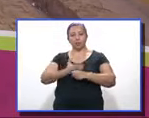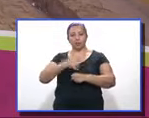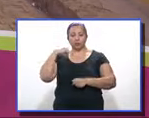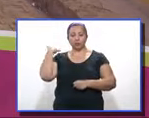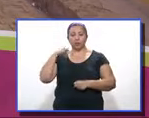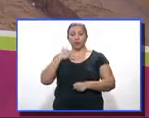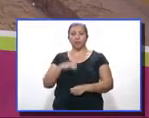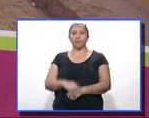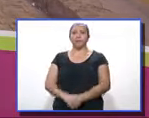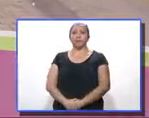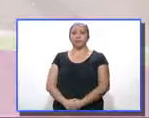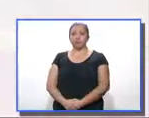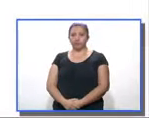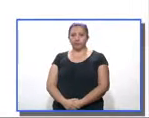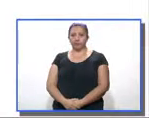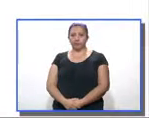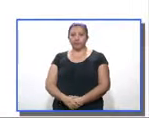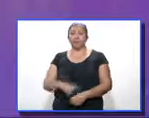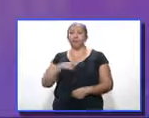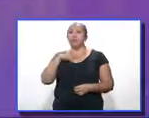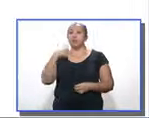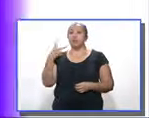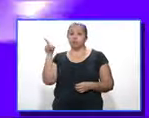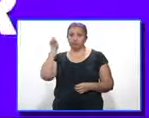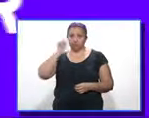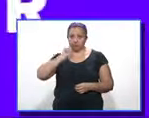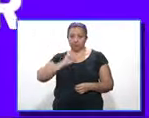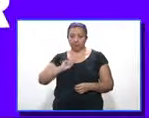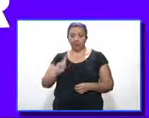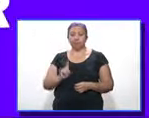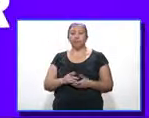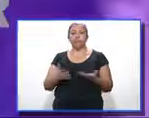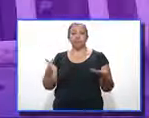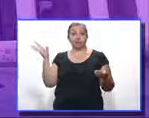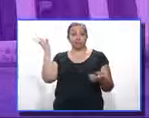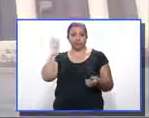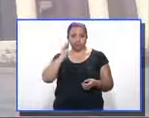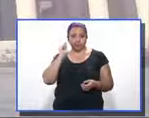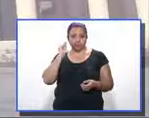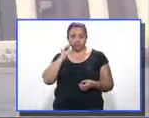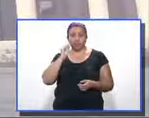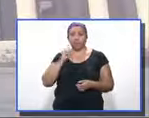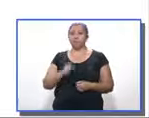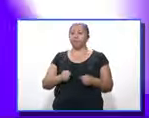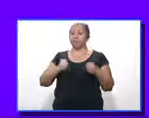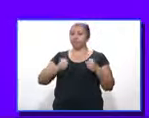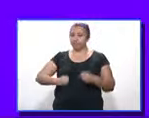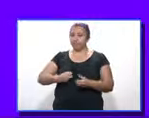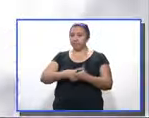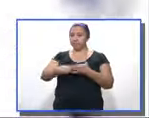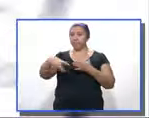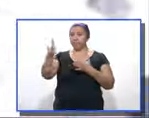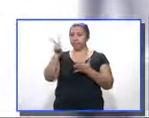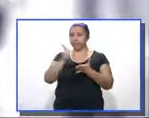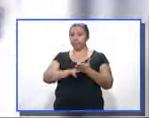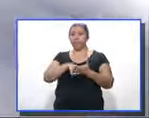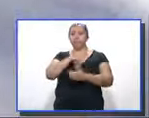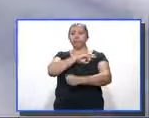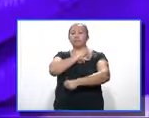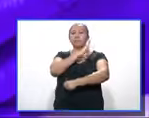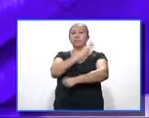Yucatán. La voz de las mujeres se está haciendo escuchar. Firmes, valientes,